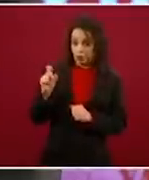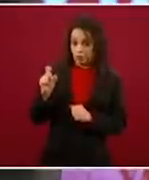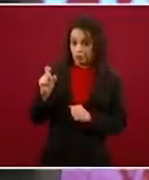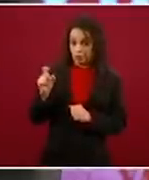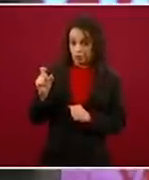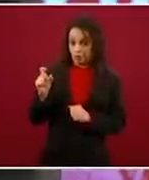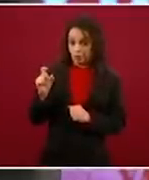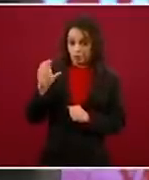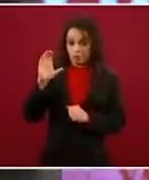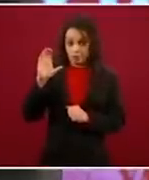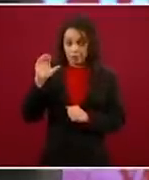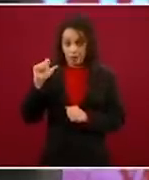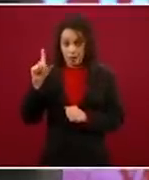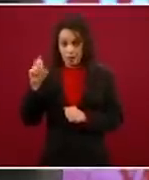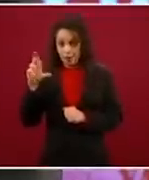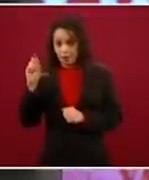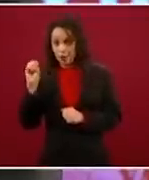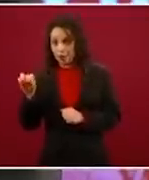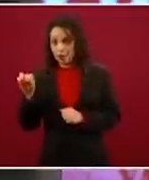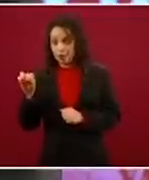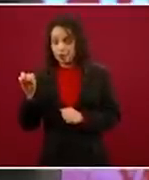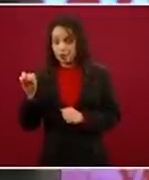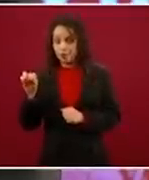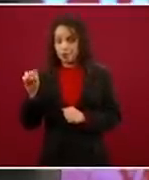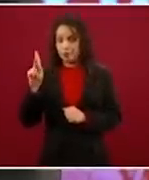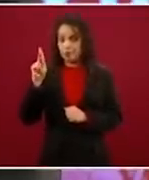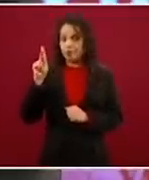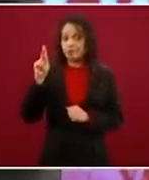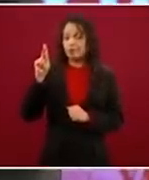con Calderón, con Peña Nieto.